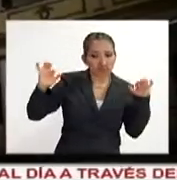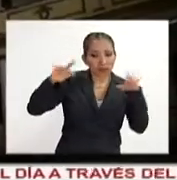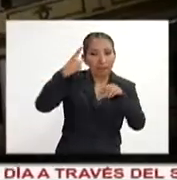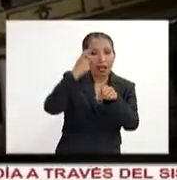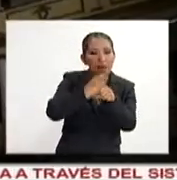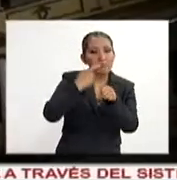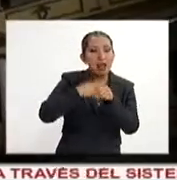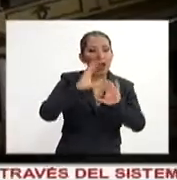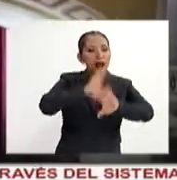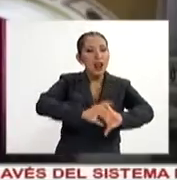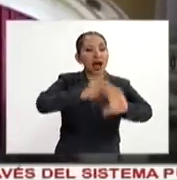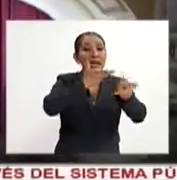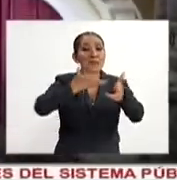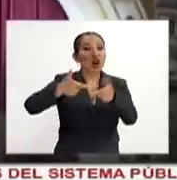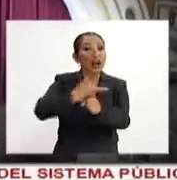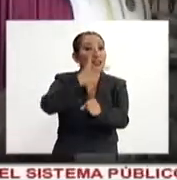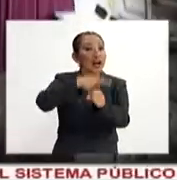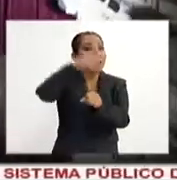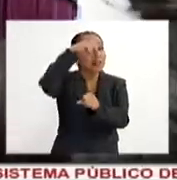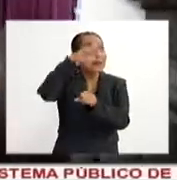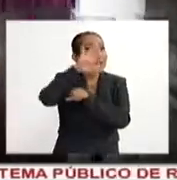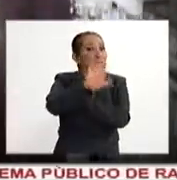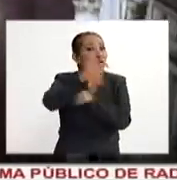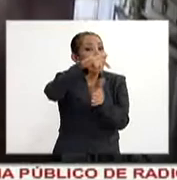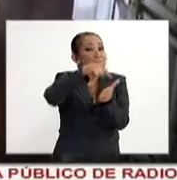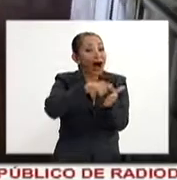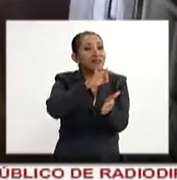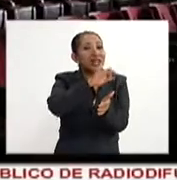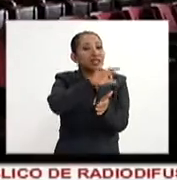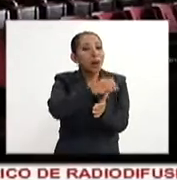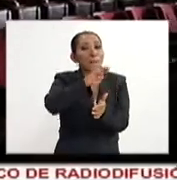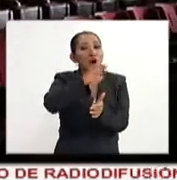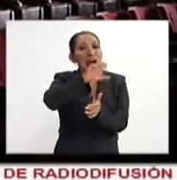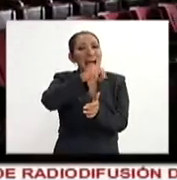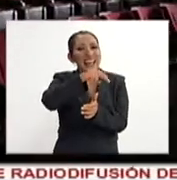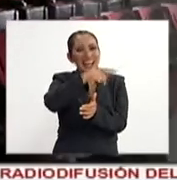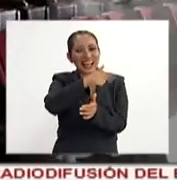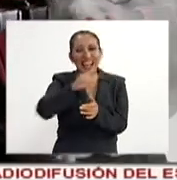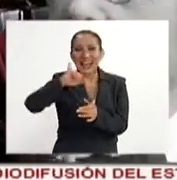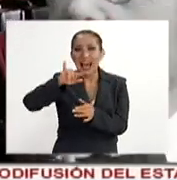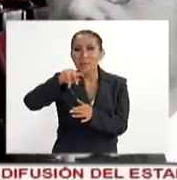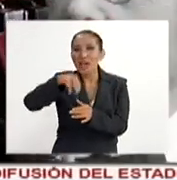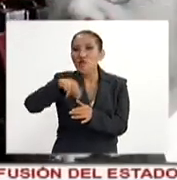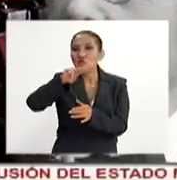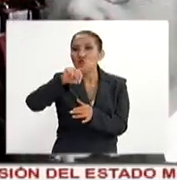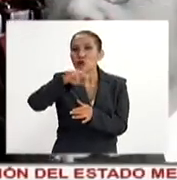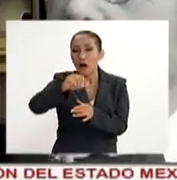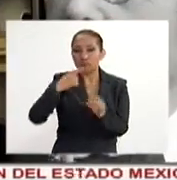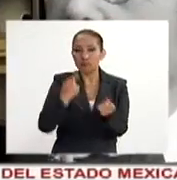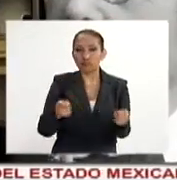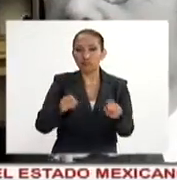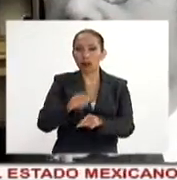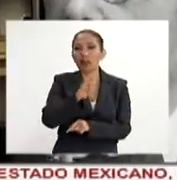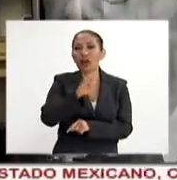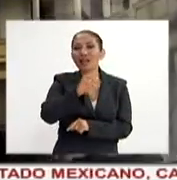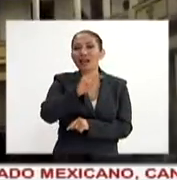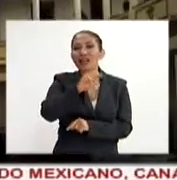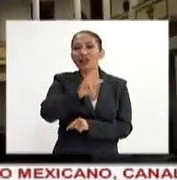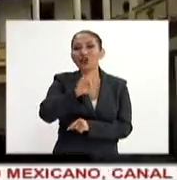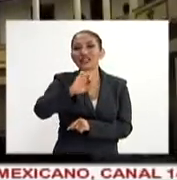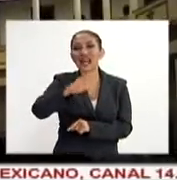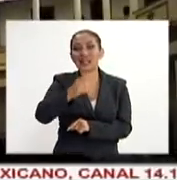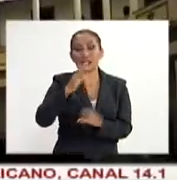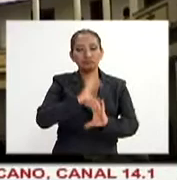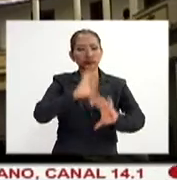primera interpretación del himno nacional mexicano de Francisco González Bocanegra y Jaime Nuno, dirigido por Bonifacio Sánchez y